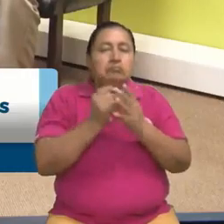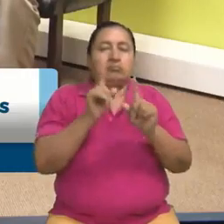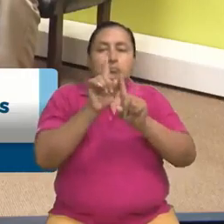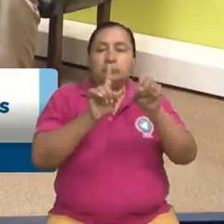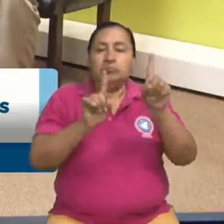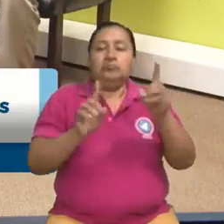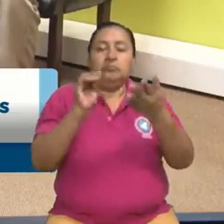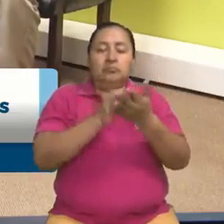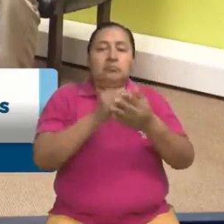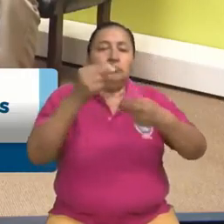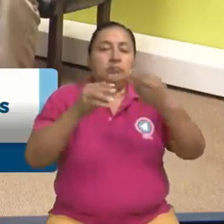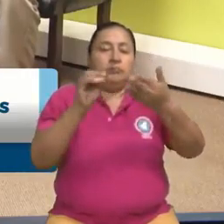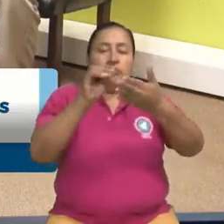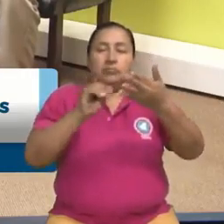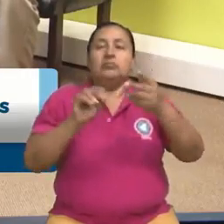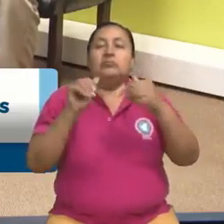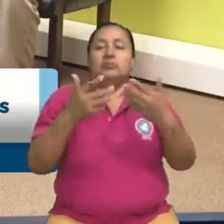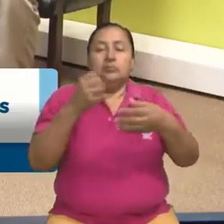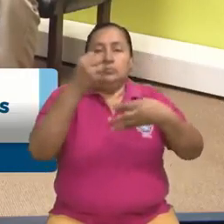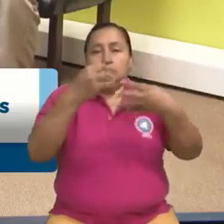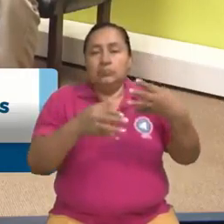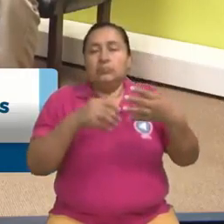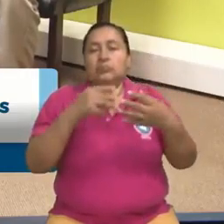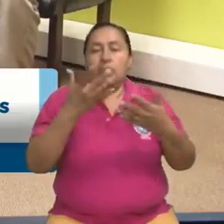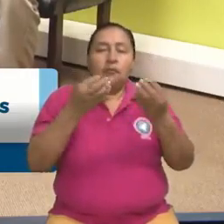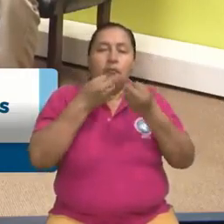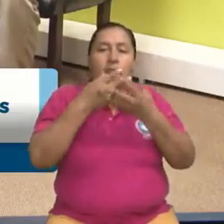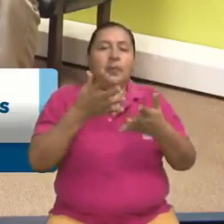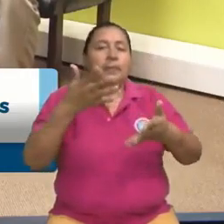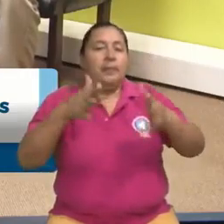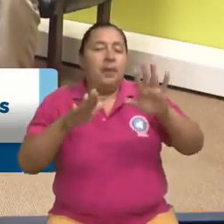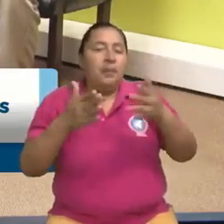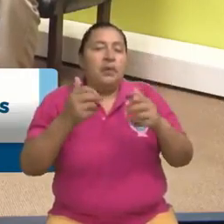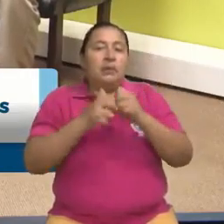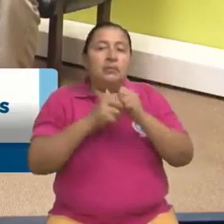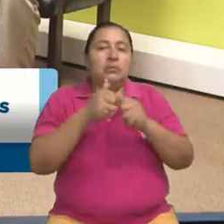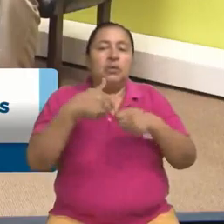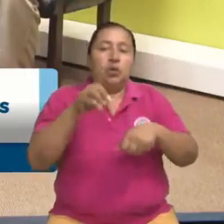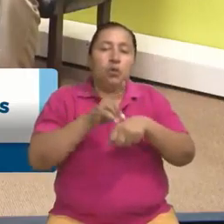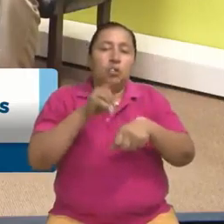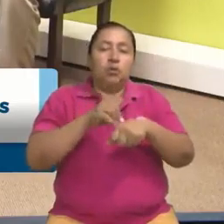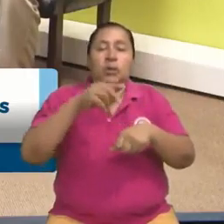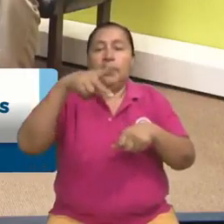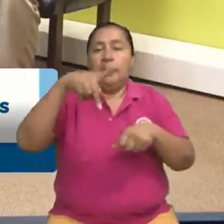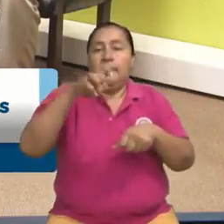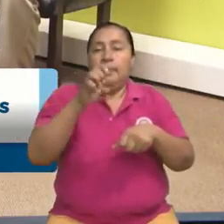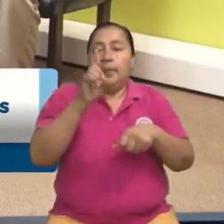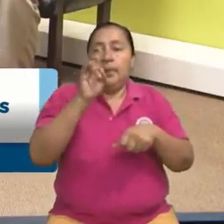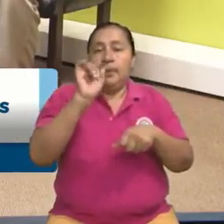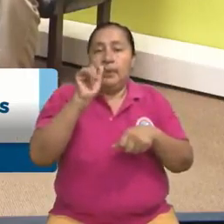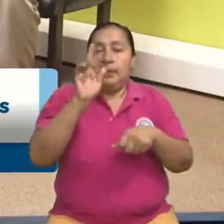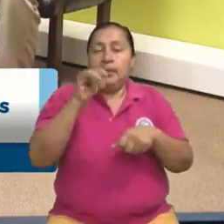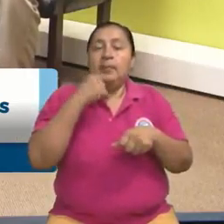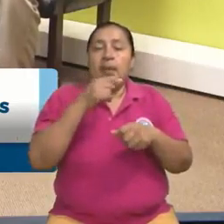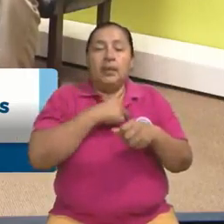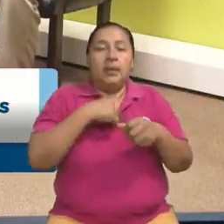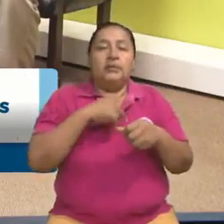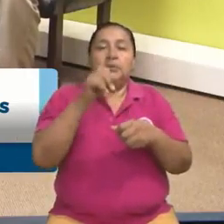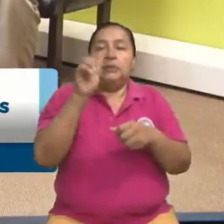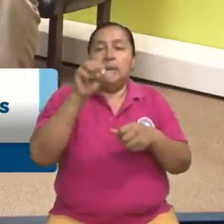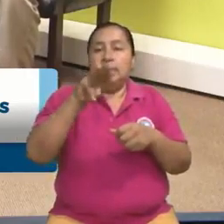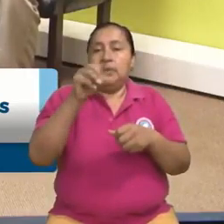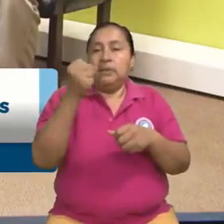información nosotros como especialistas y tratar de formar un poco a los médicos pediatras para que se hagan los tamizajes, para que